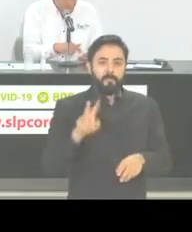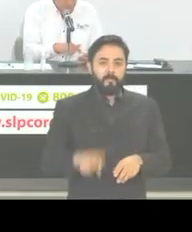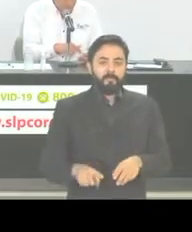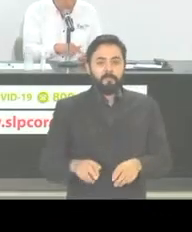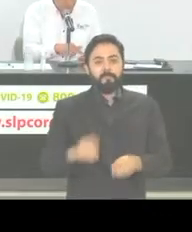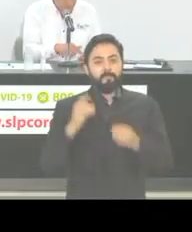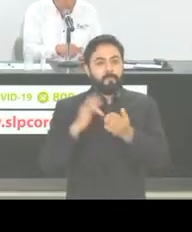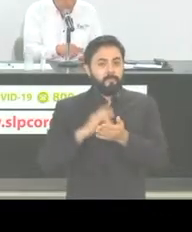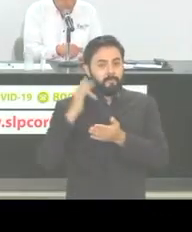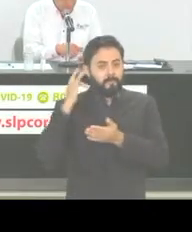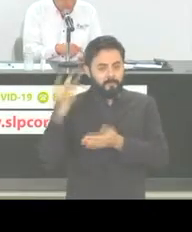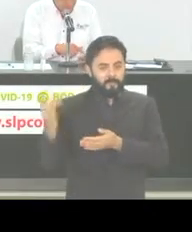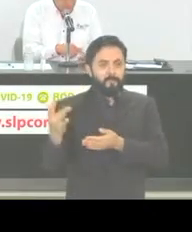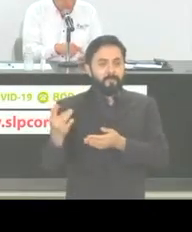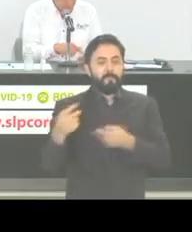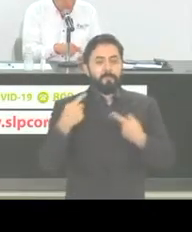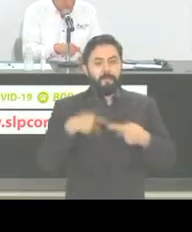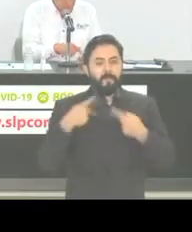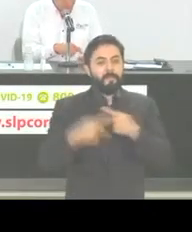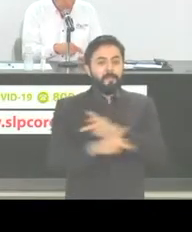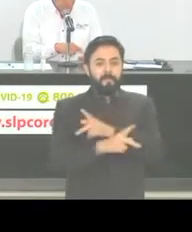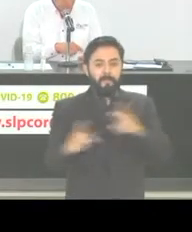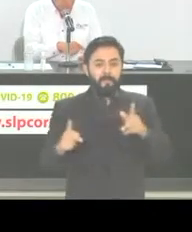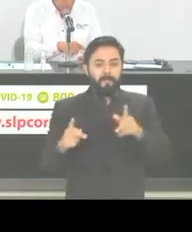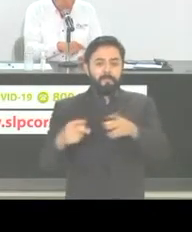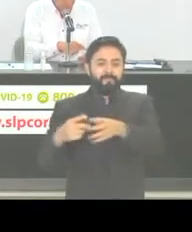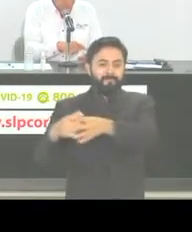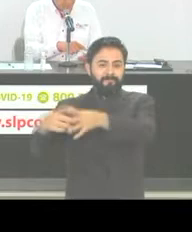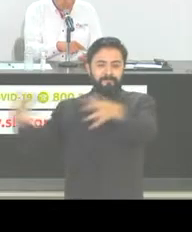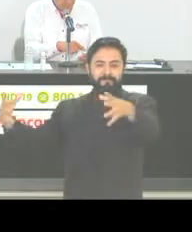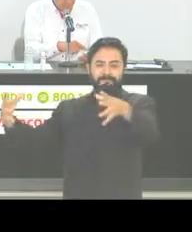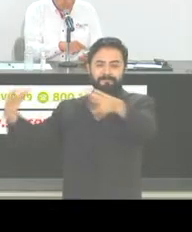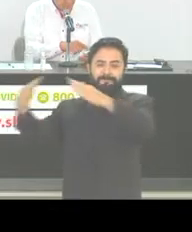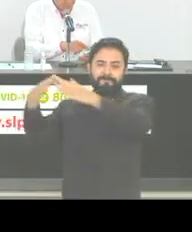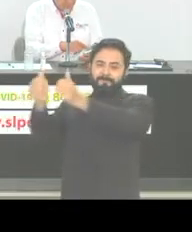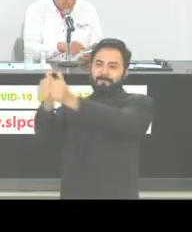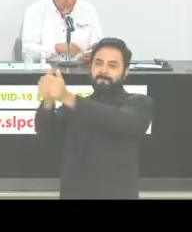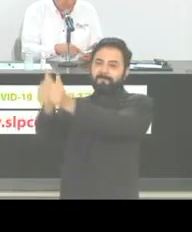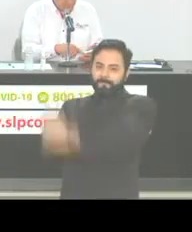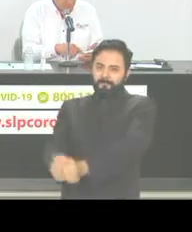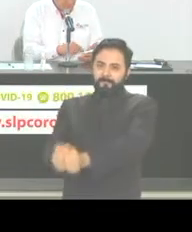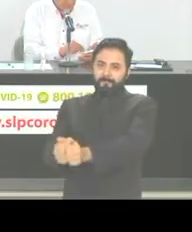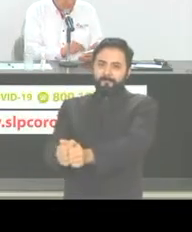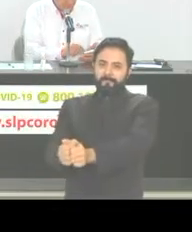Agradecemos nuevamente a todos aquellos que fueron la mayor cantidad y que se sumaron